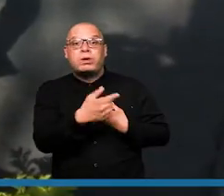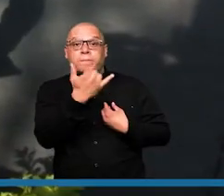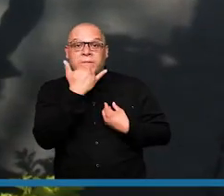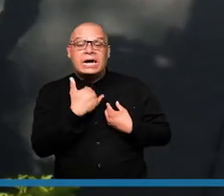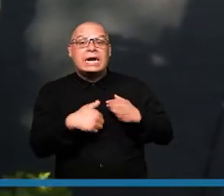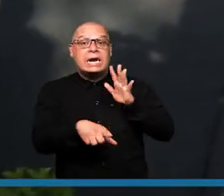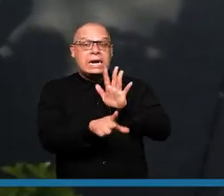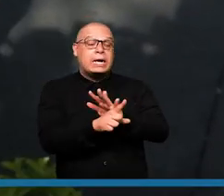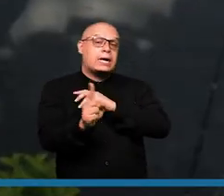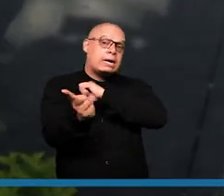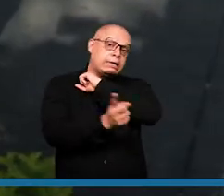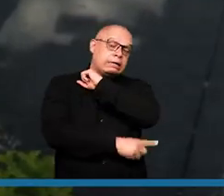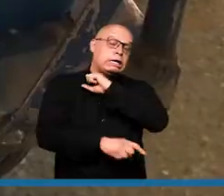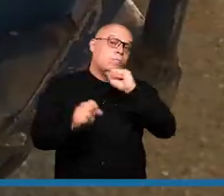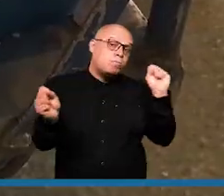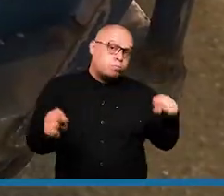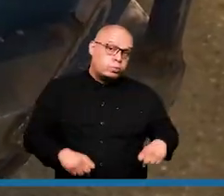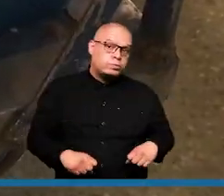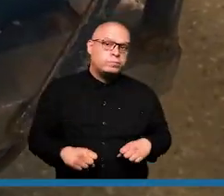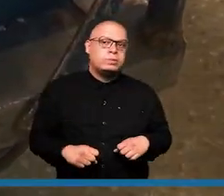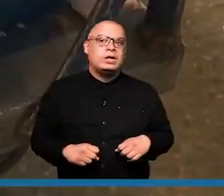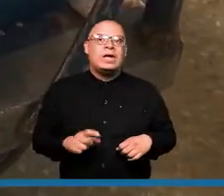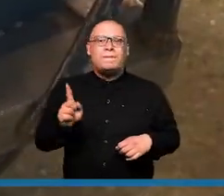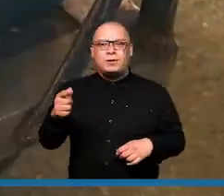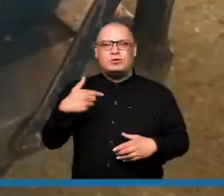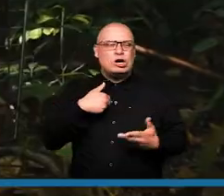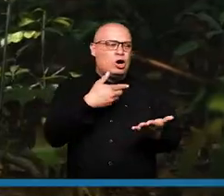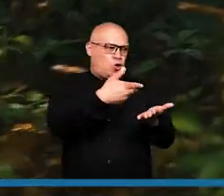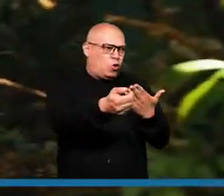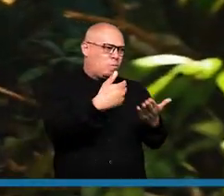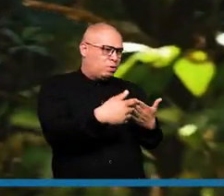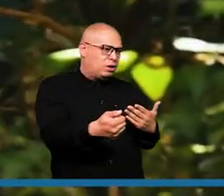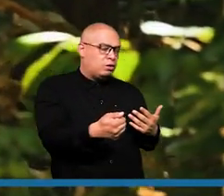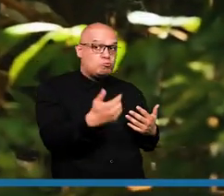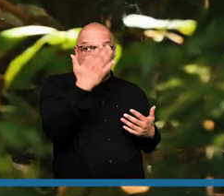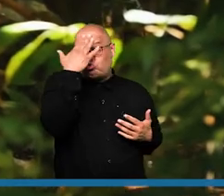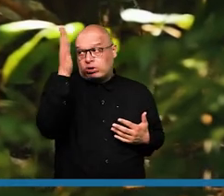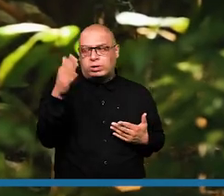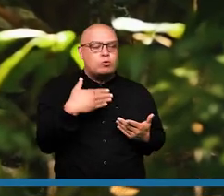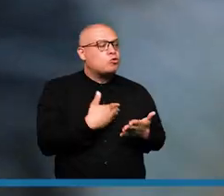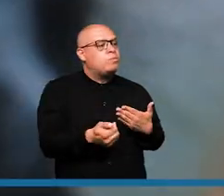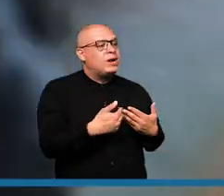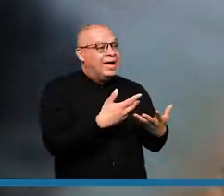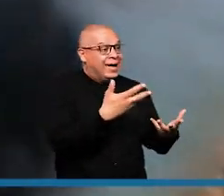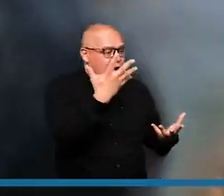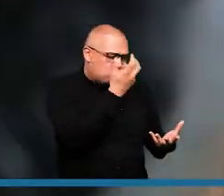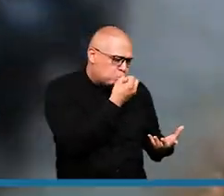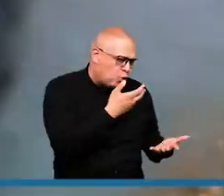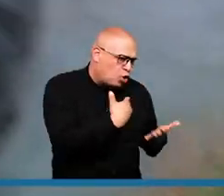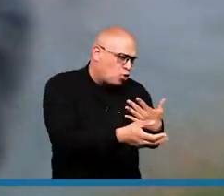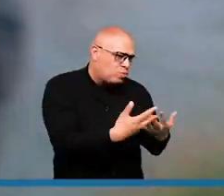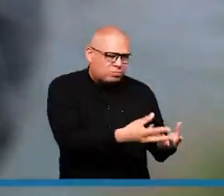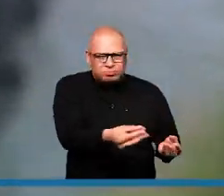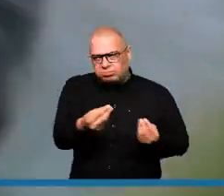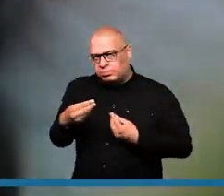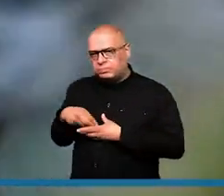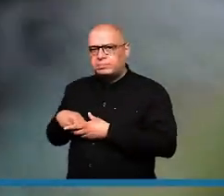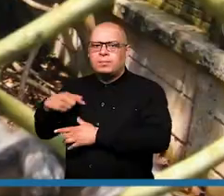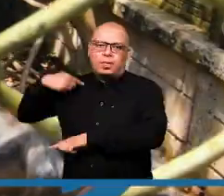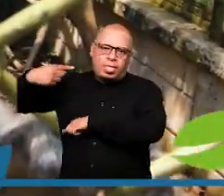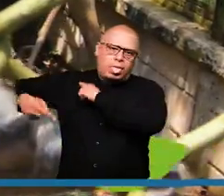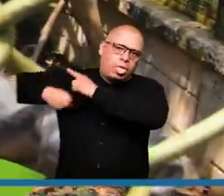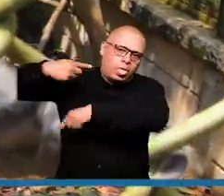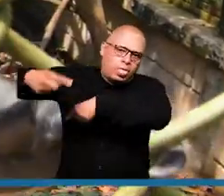el comprador de fauna a veces ni siquiera es la mala intención, es el mismo desconocimiento, es la misma cultura arraigada generación tras generación en